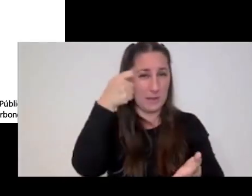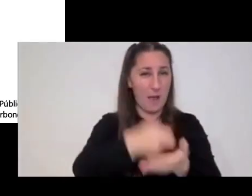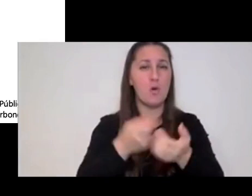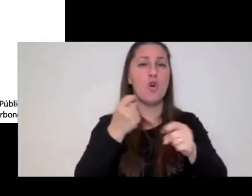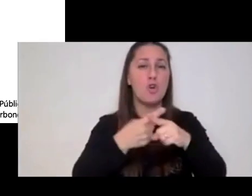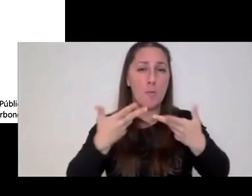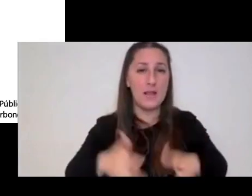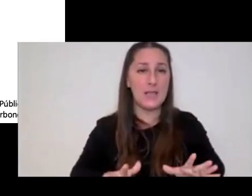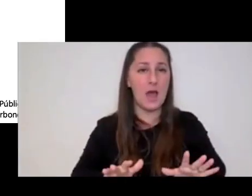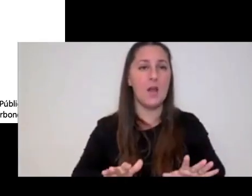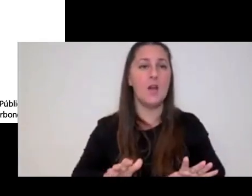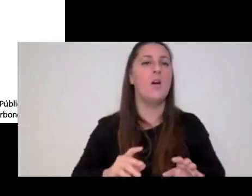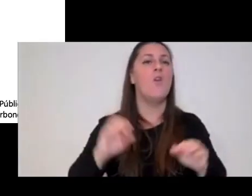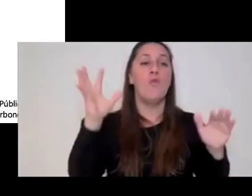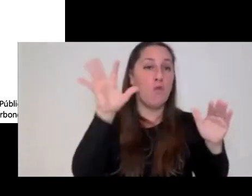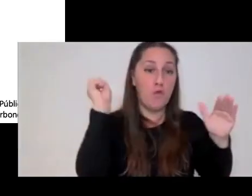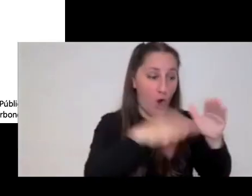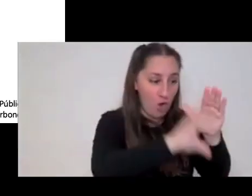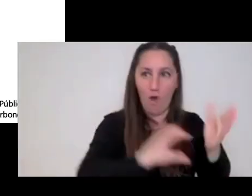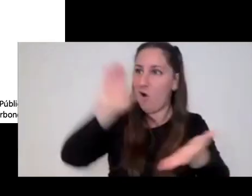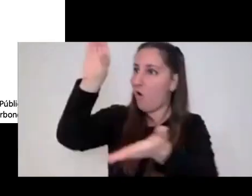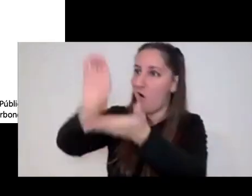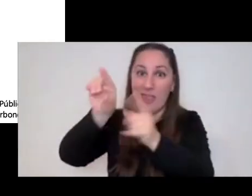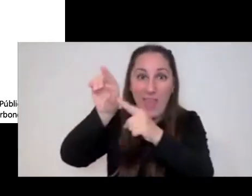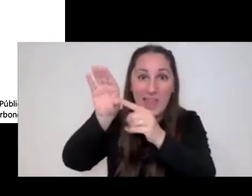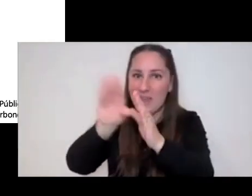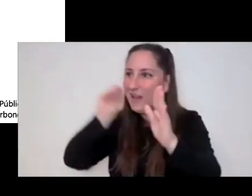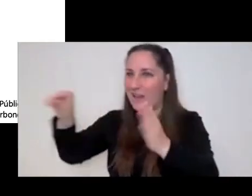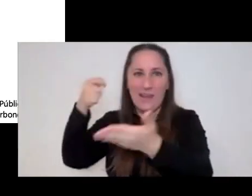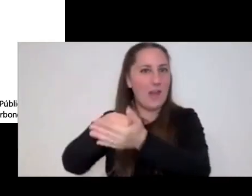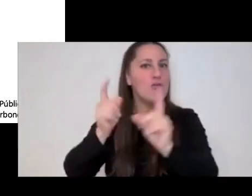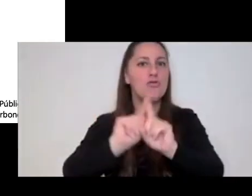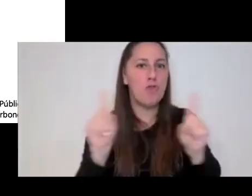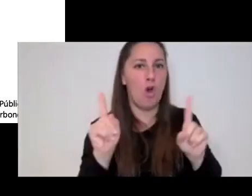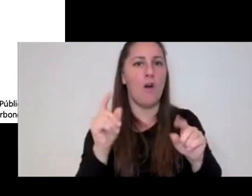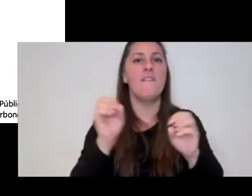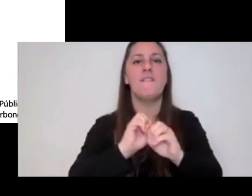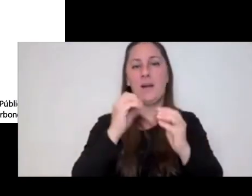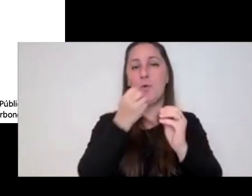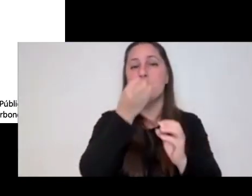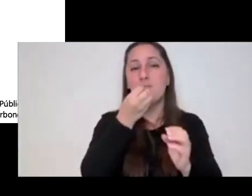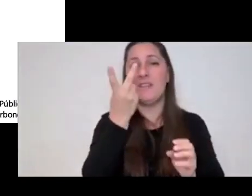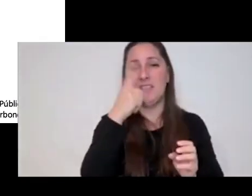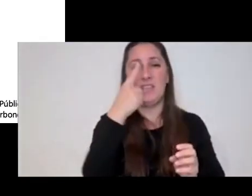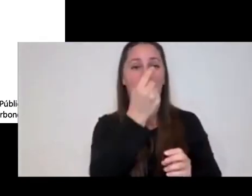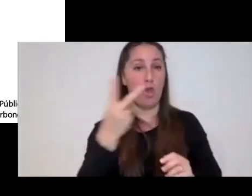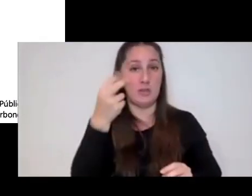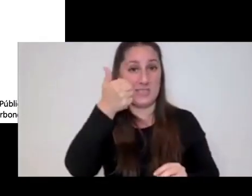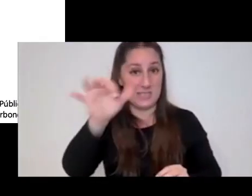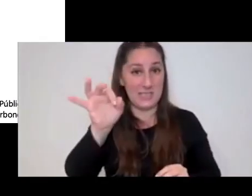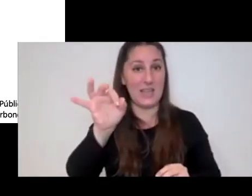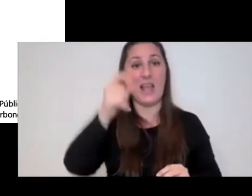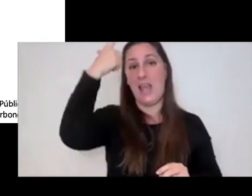los fondos que usted va a normalizar. ¿Y esto por qué? Porque con el blanqueo de la 27260, la gente blanqueaba,